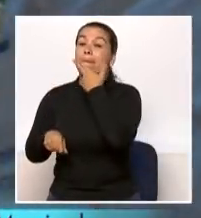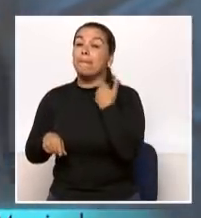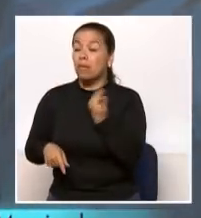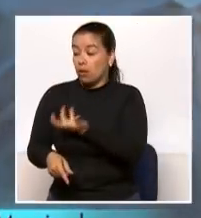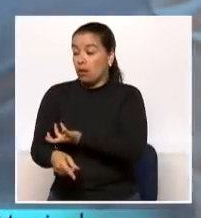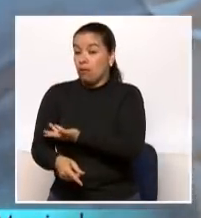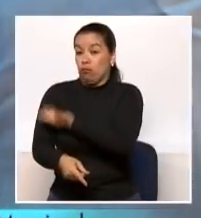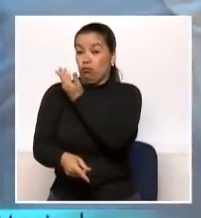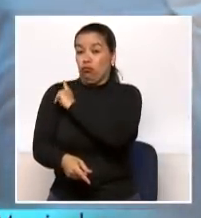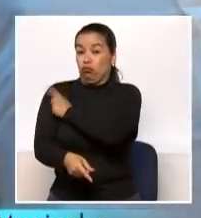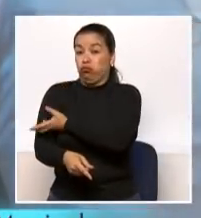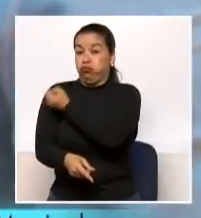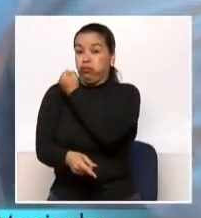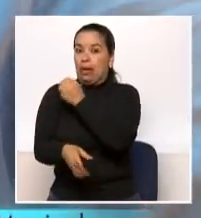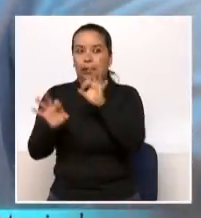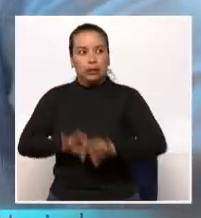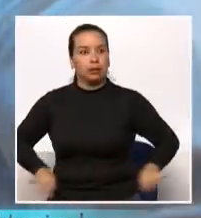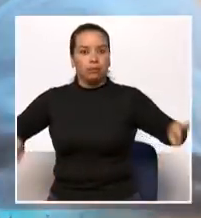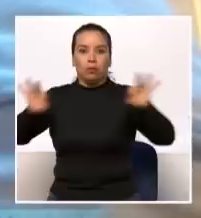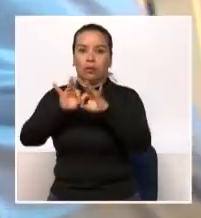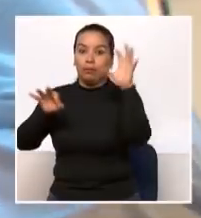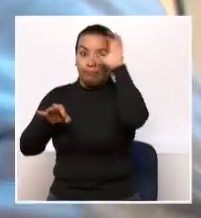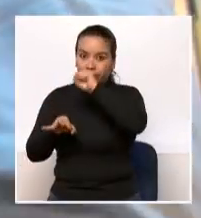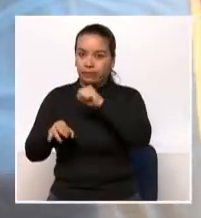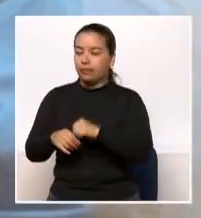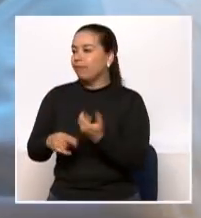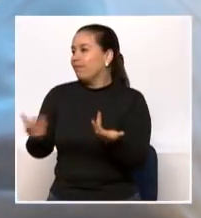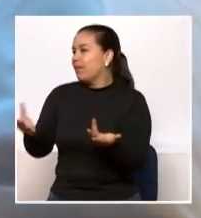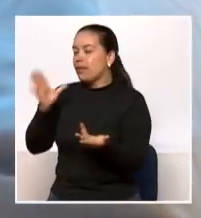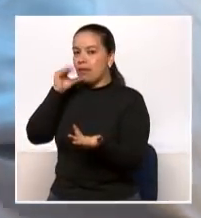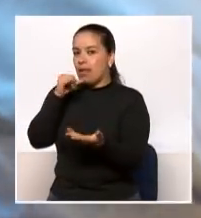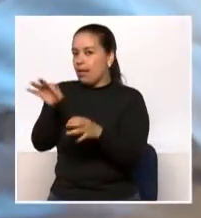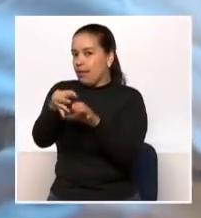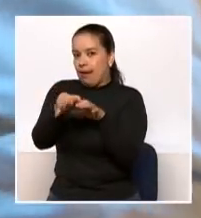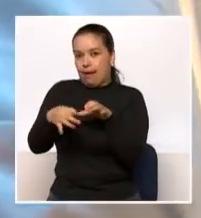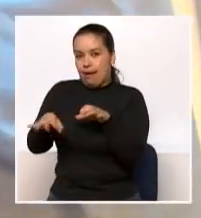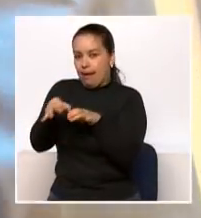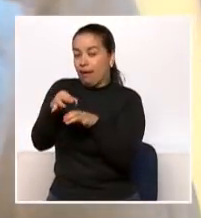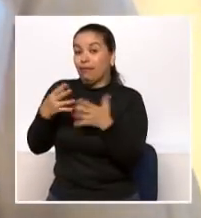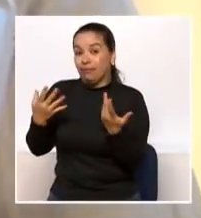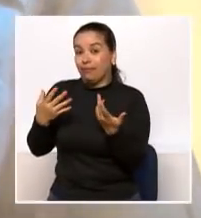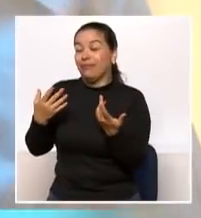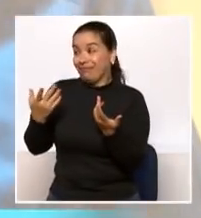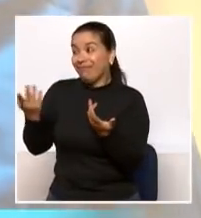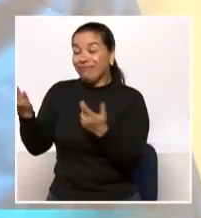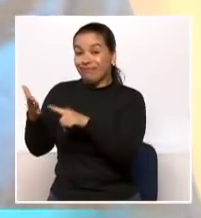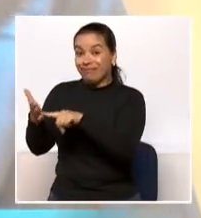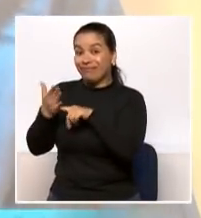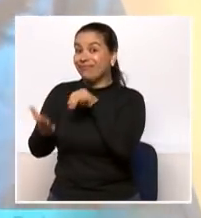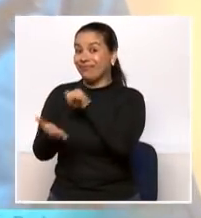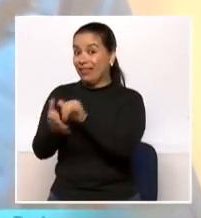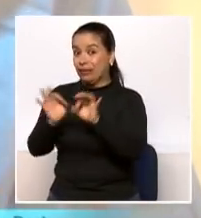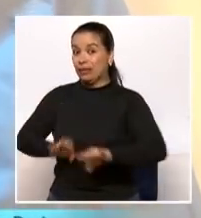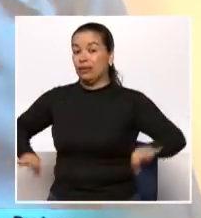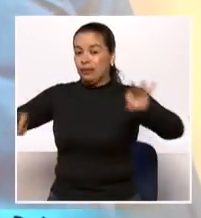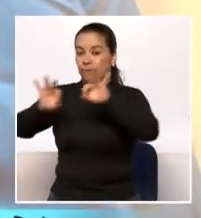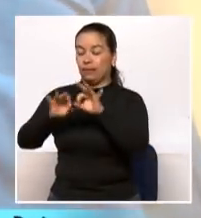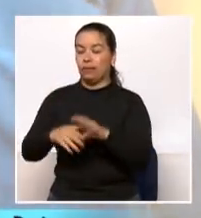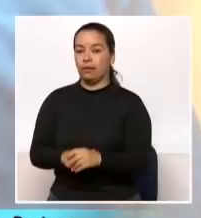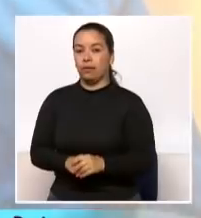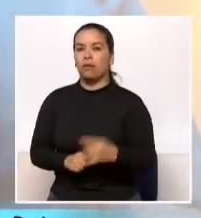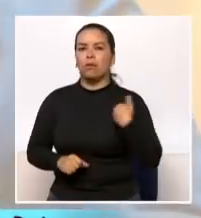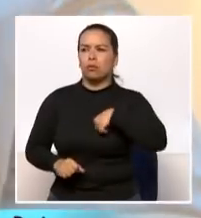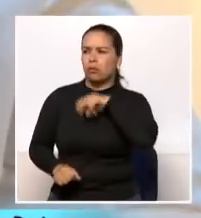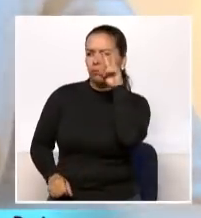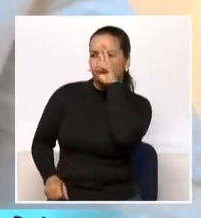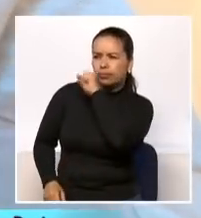es vital saberlo. Pero ahí nos marca bien el riñón del doctor. No Sí, hay sí, sí, cálculos. eso es otra cosa, exactamente, eso es otra, muy bien, doctor, eso es otra cosa que nosotros tenemos